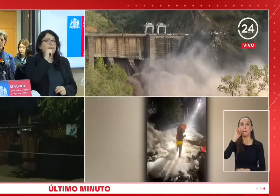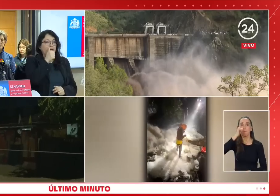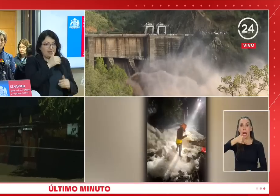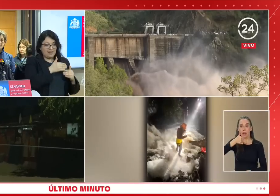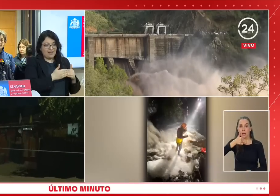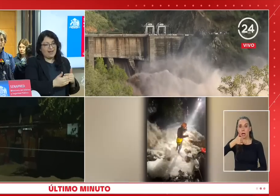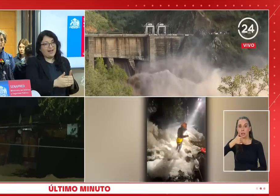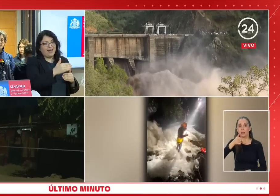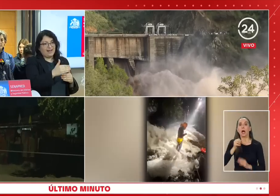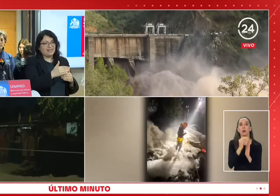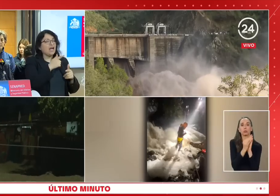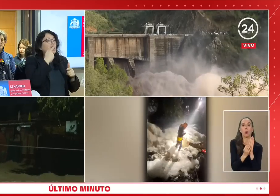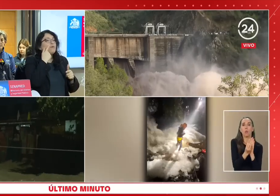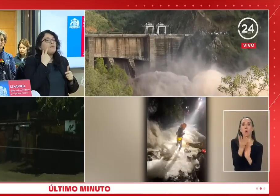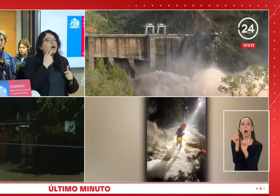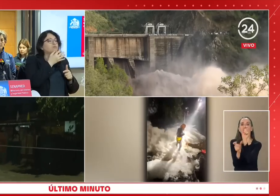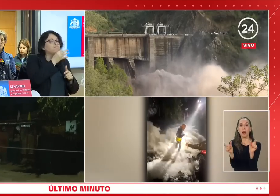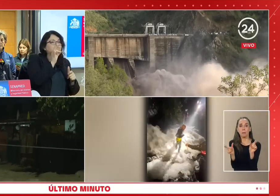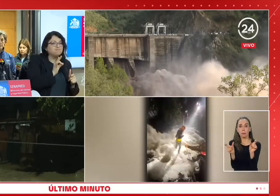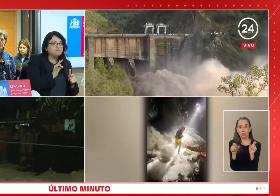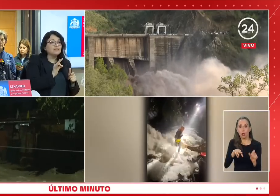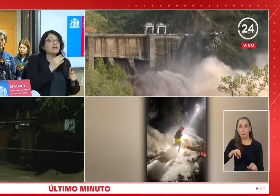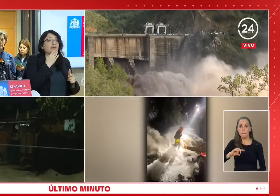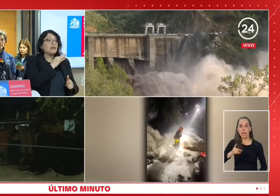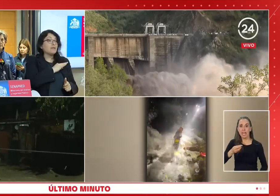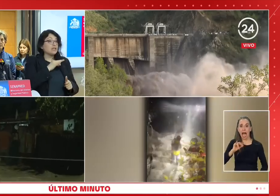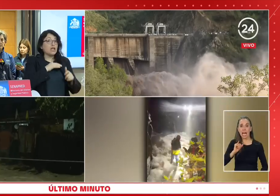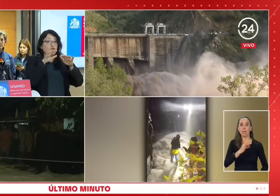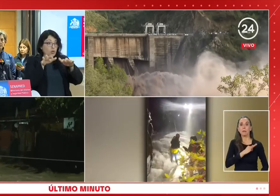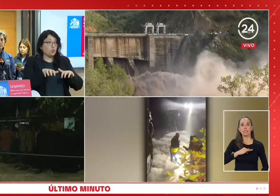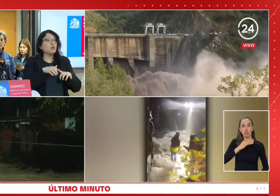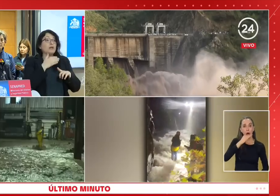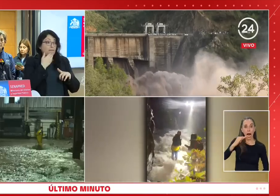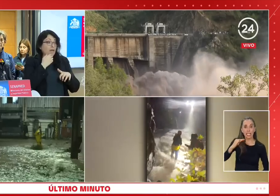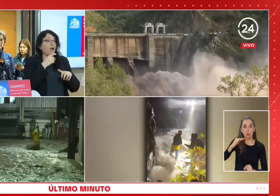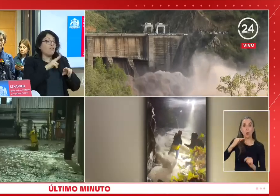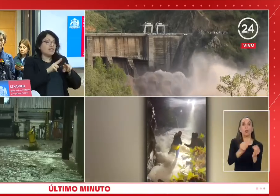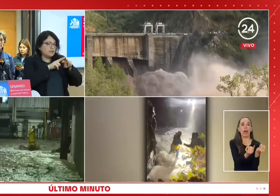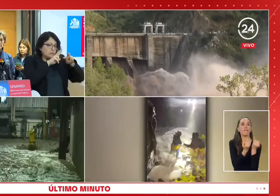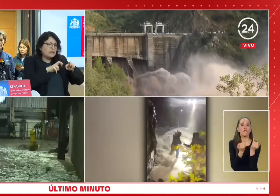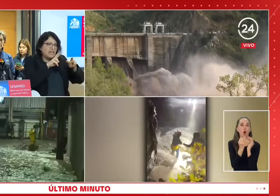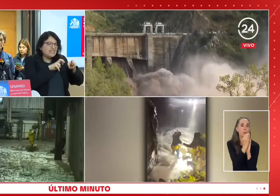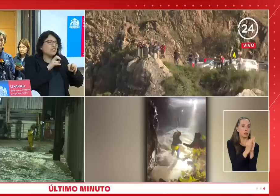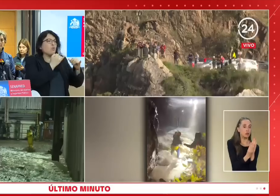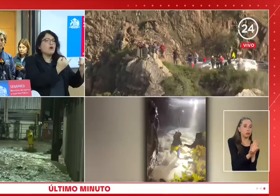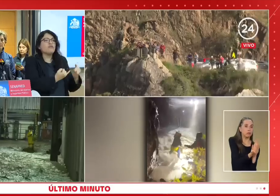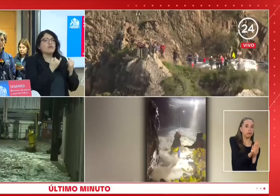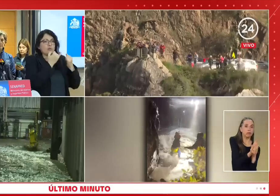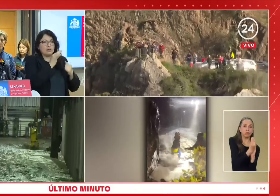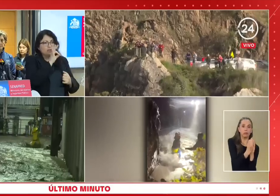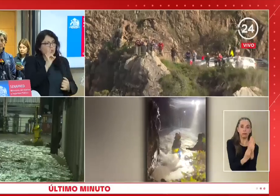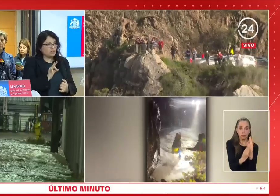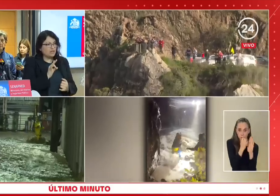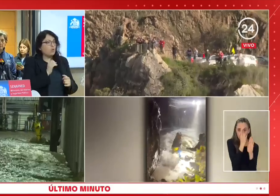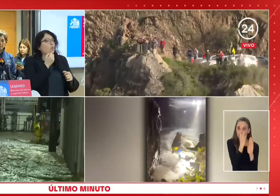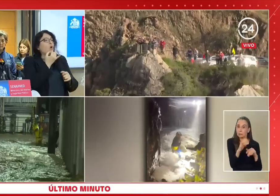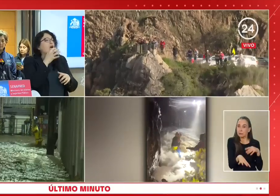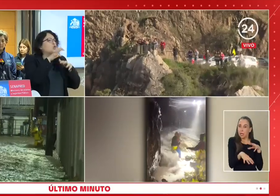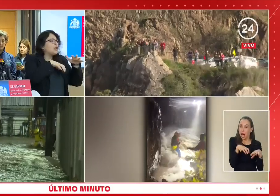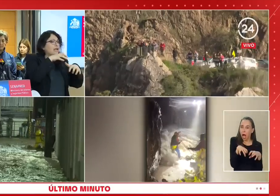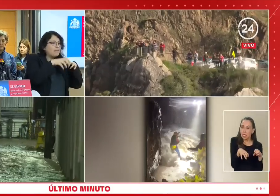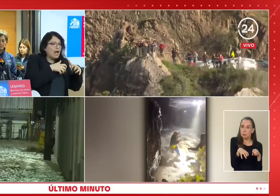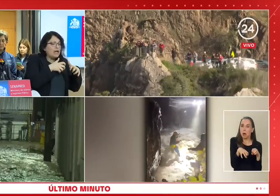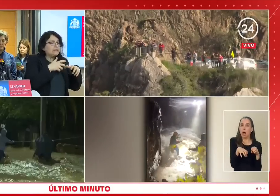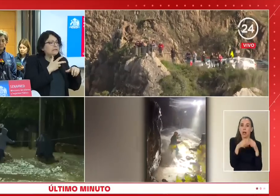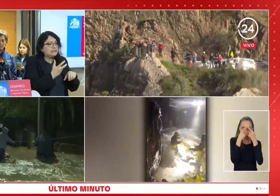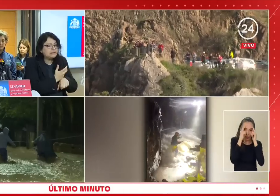el levantamiento del cuatro minagri del ministerio agricultura que levanta los datos de los animales que